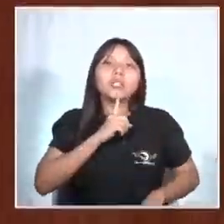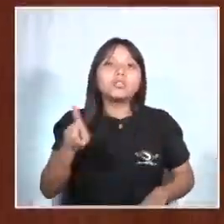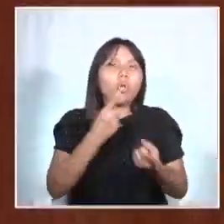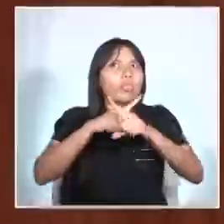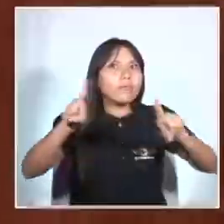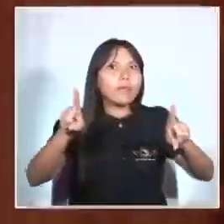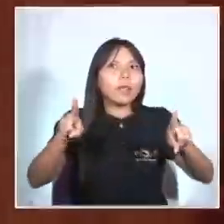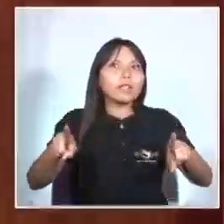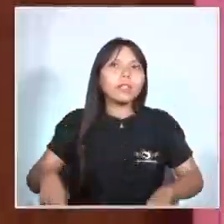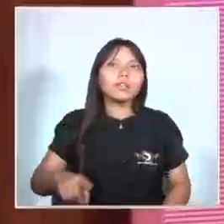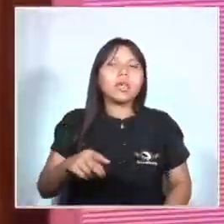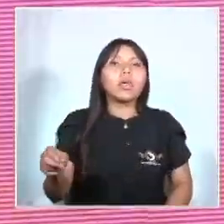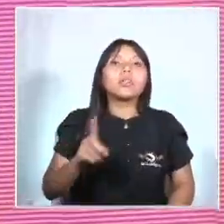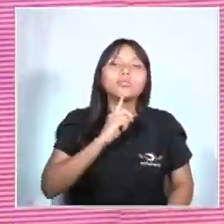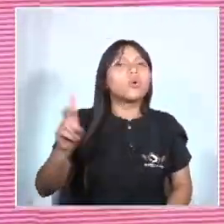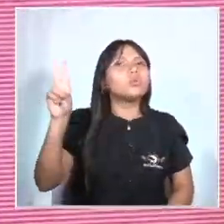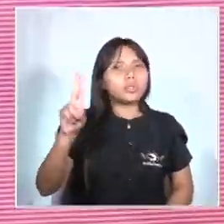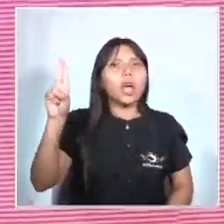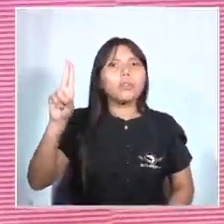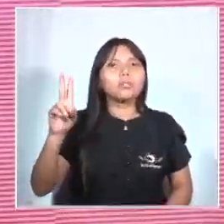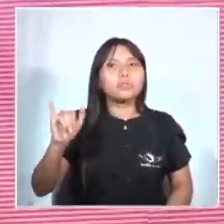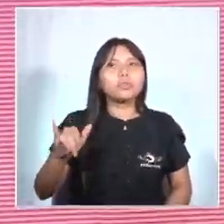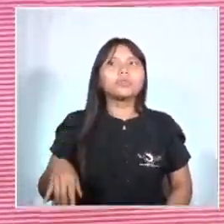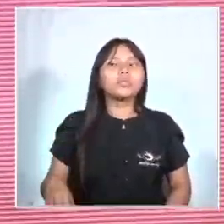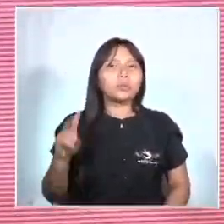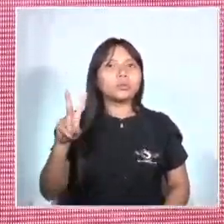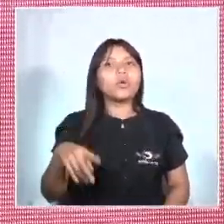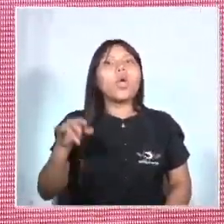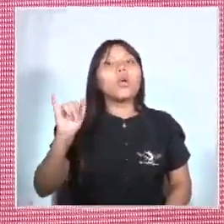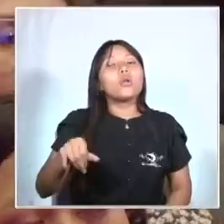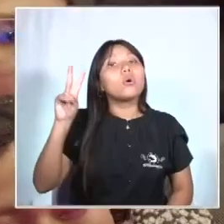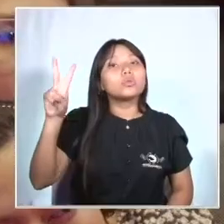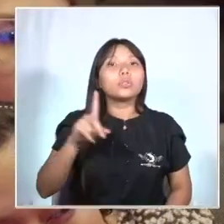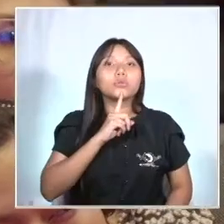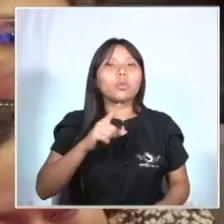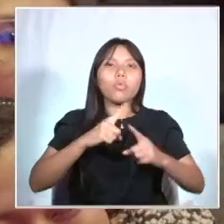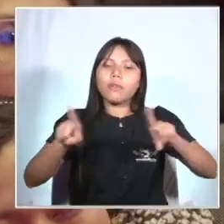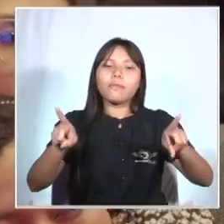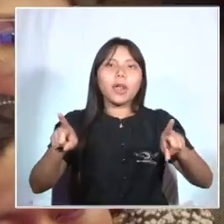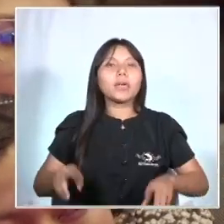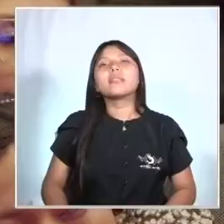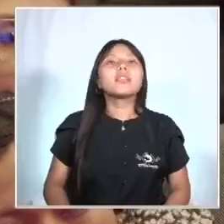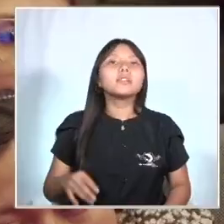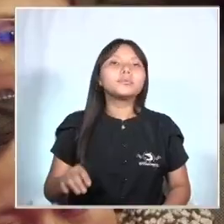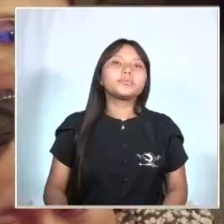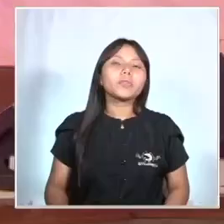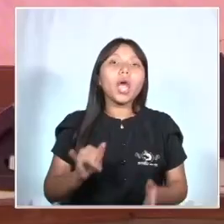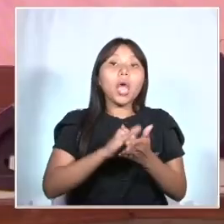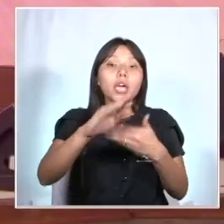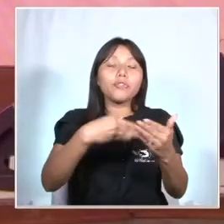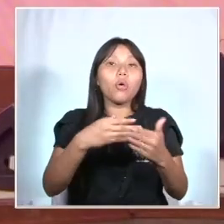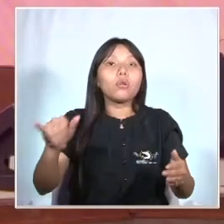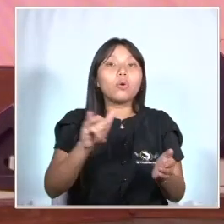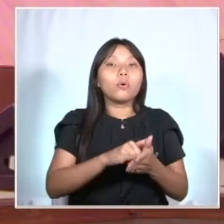son útiles, los dos son de bendición, pero los dos son diferentes. ¿Qué estoy tratando de comunicar? Que todos los que me